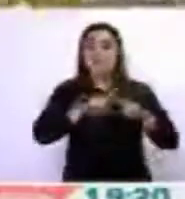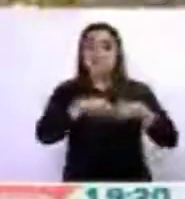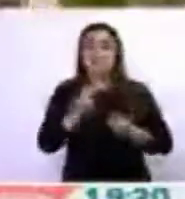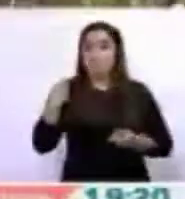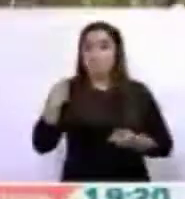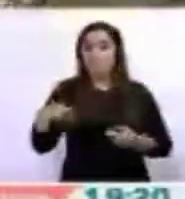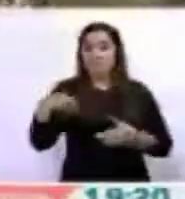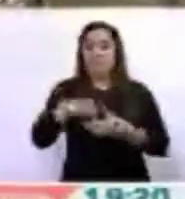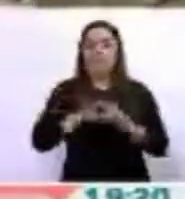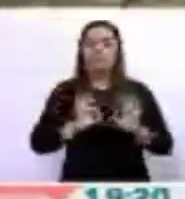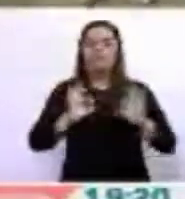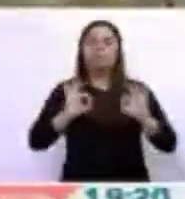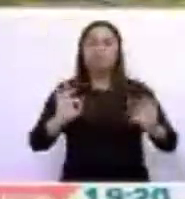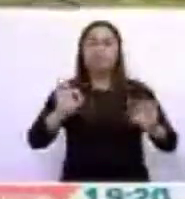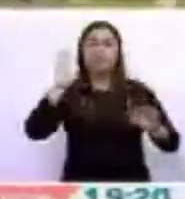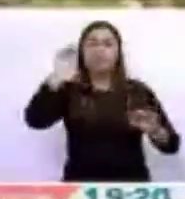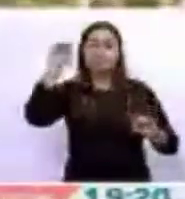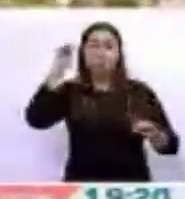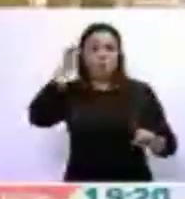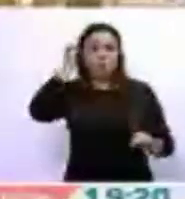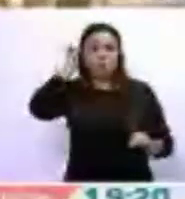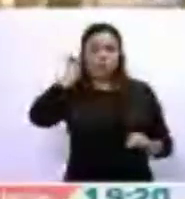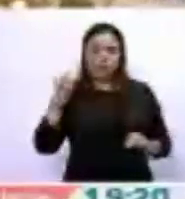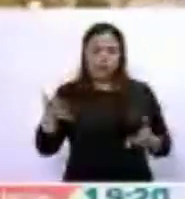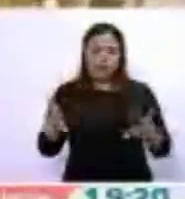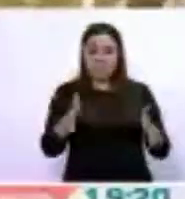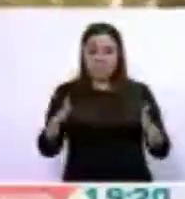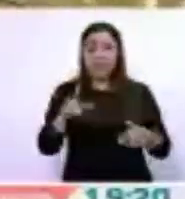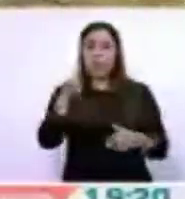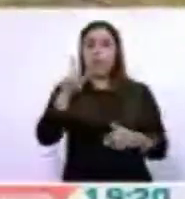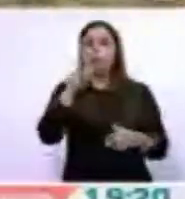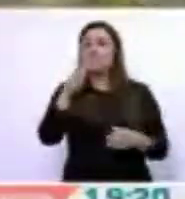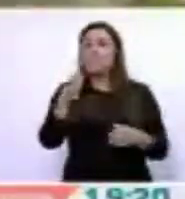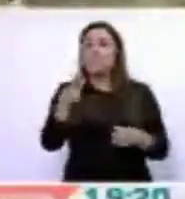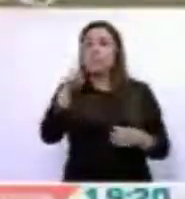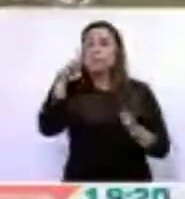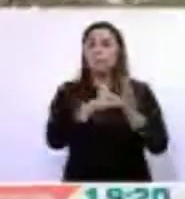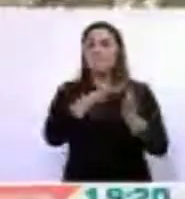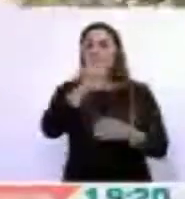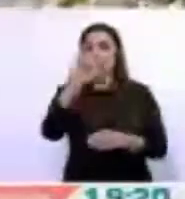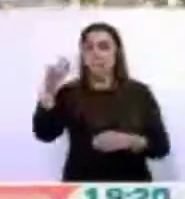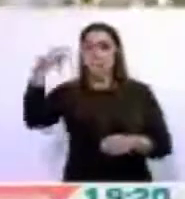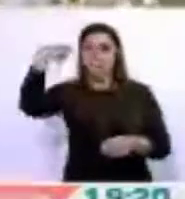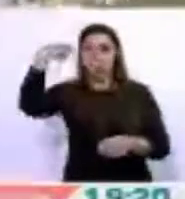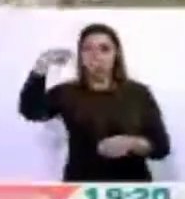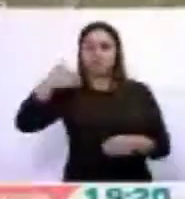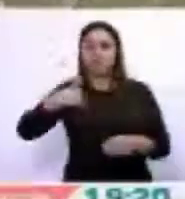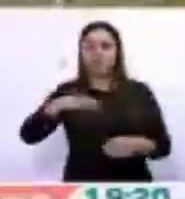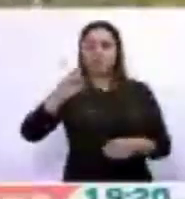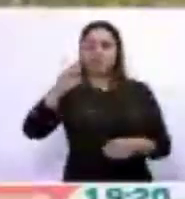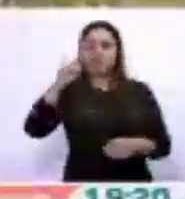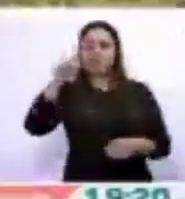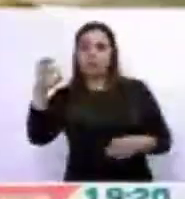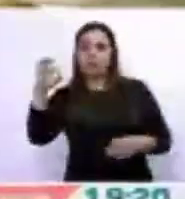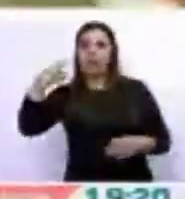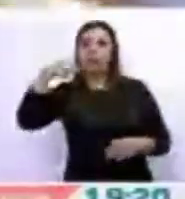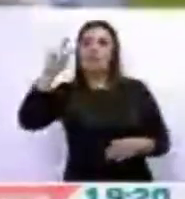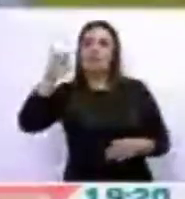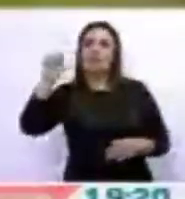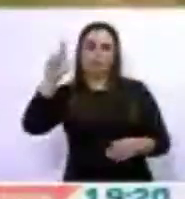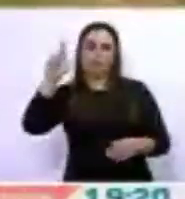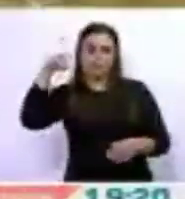pero concretamente esta parcelita, de en torno a la hectárea media, 1.500 cerezos, los llevan Fernando y Guillermo. Allí le vemos a Guillermo al